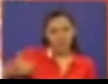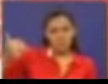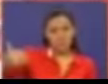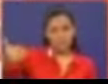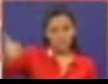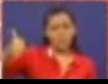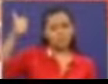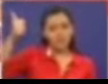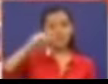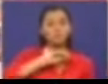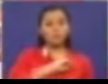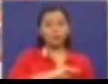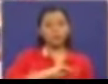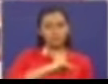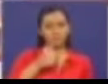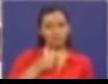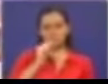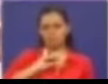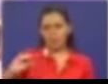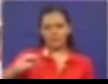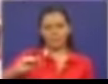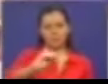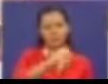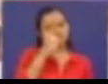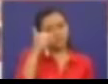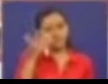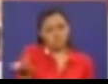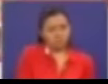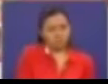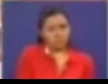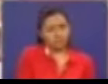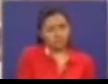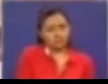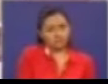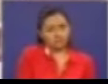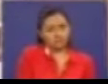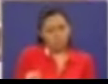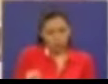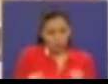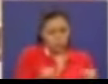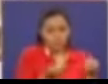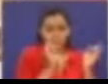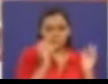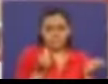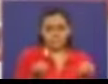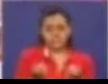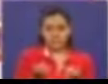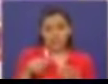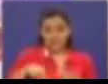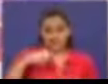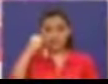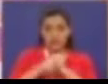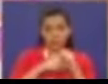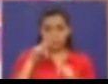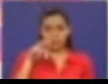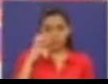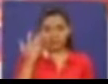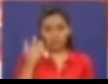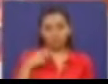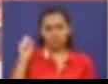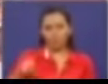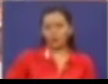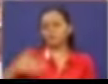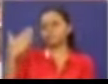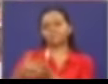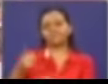¿Qué municipio ha dejado de recibir su asignación? ¿Sí se dan cuenta? Y pese al año durísimo que tenemos